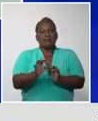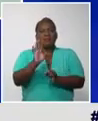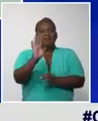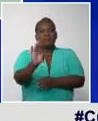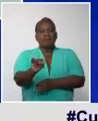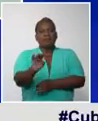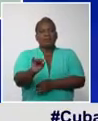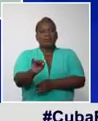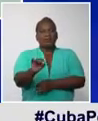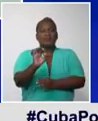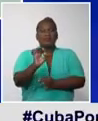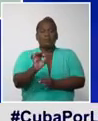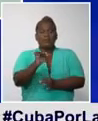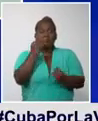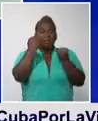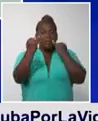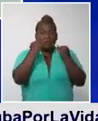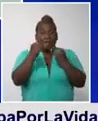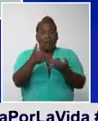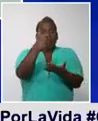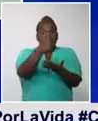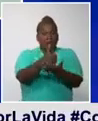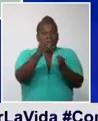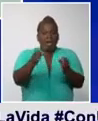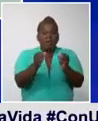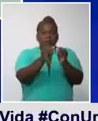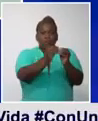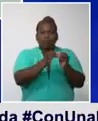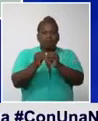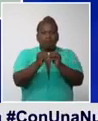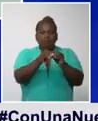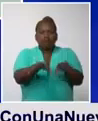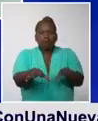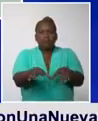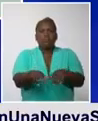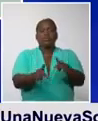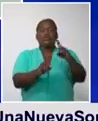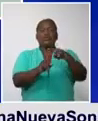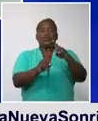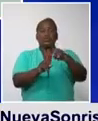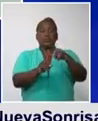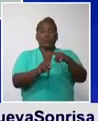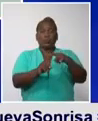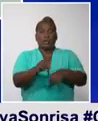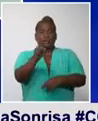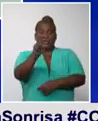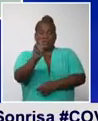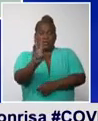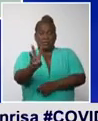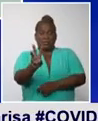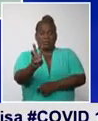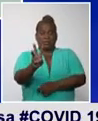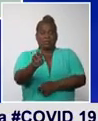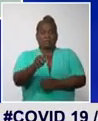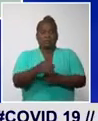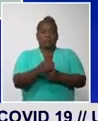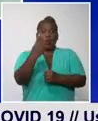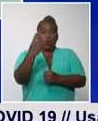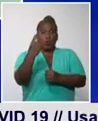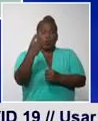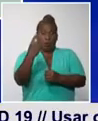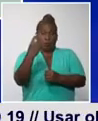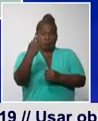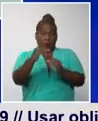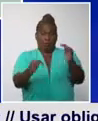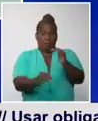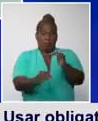se ha identificado la mayor transmisión. Las Tunas con 13, incluso no menos que el día anterior, pues mantiene